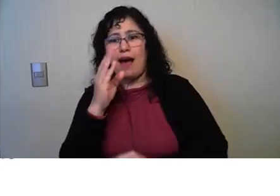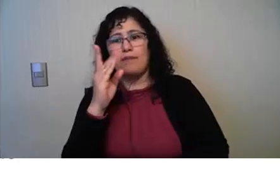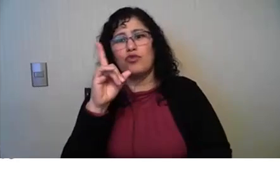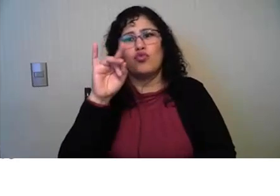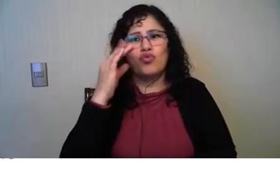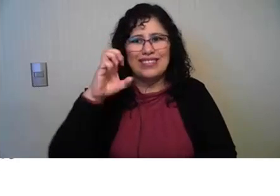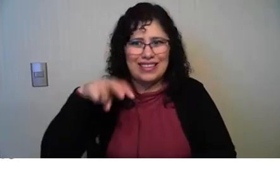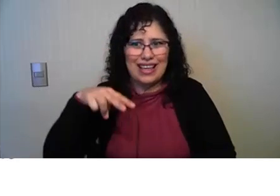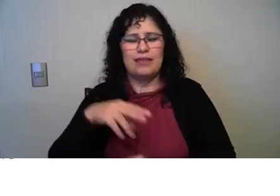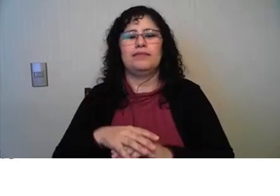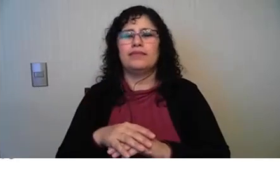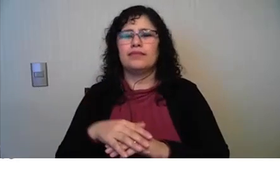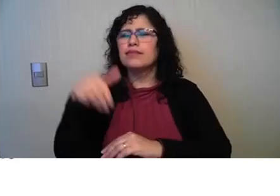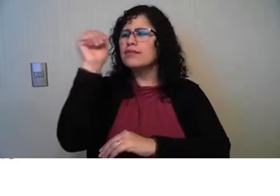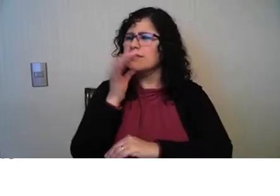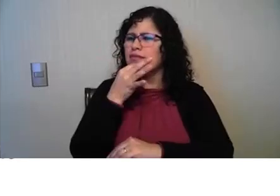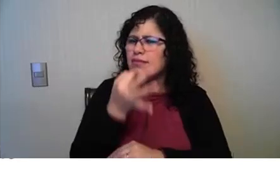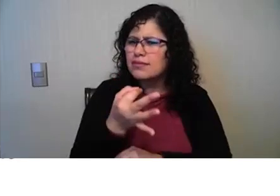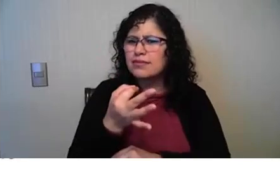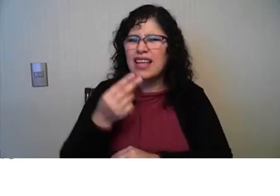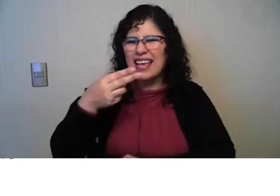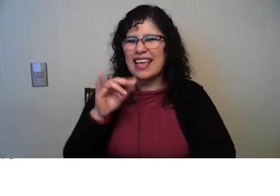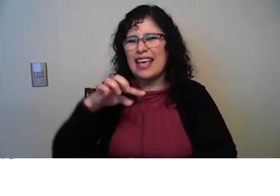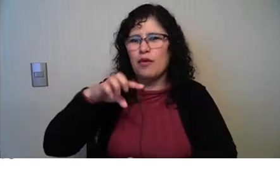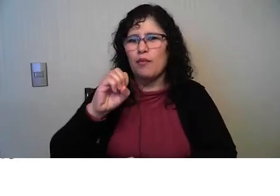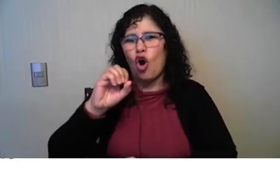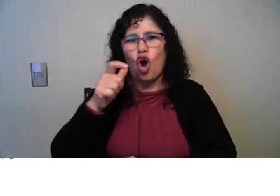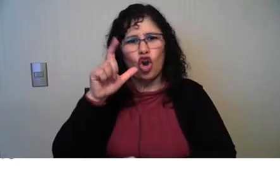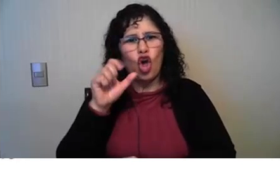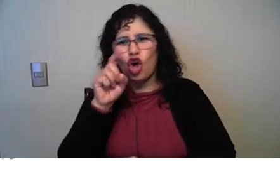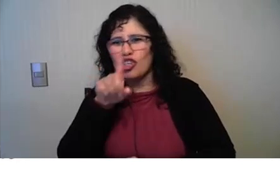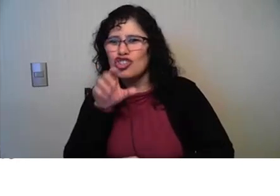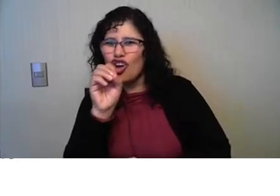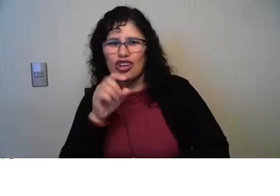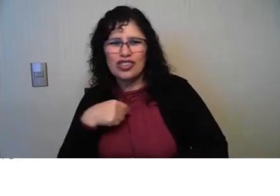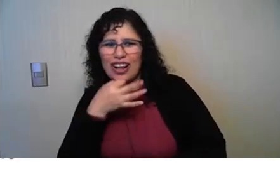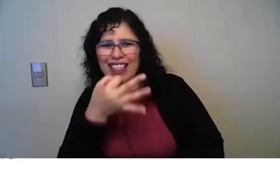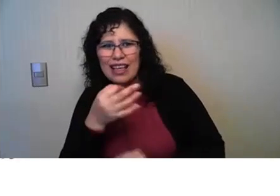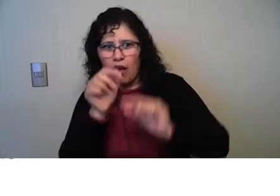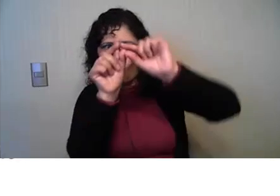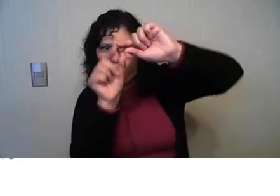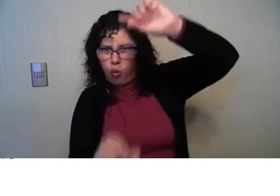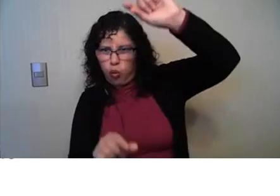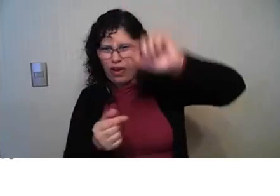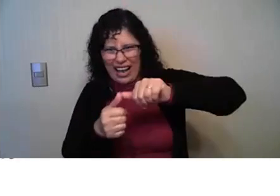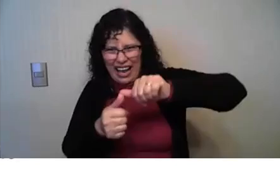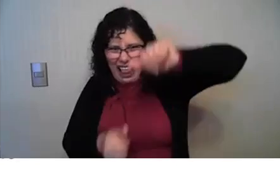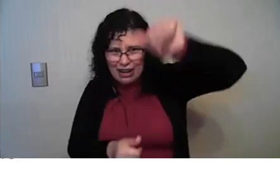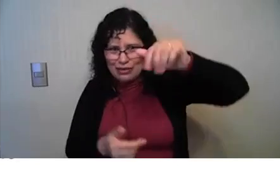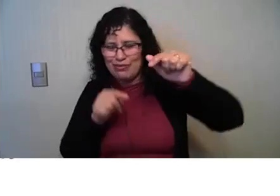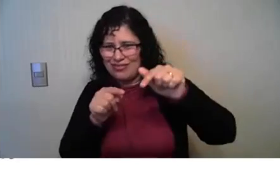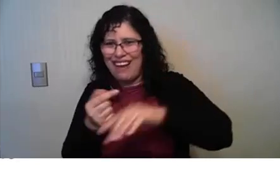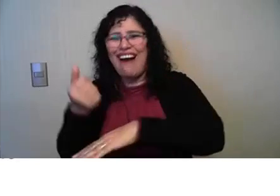Yo les decía ayer que el núcleo del hipogloso era un gran núcleo, es todo esto, es una columna en realidad, ¿cierto?